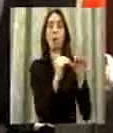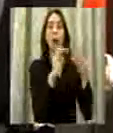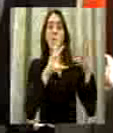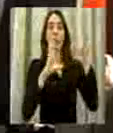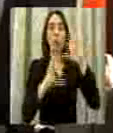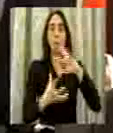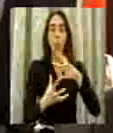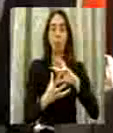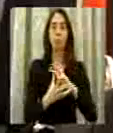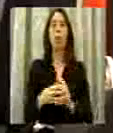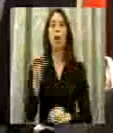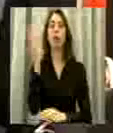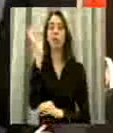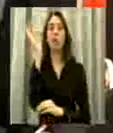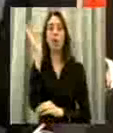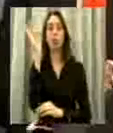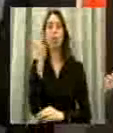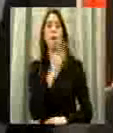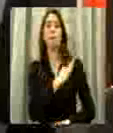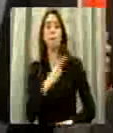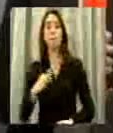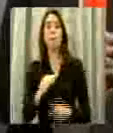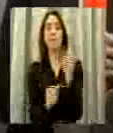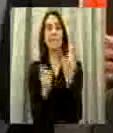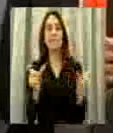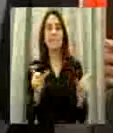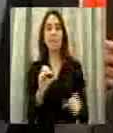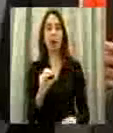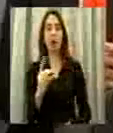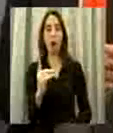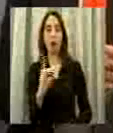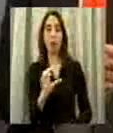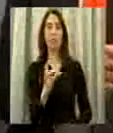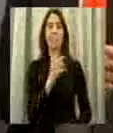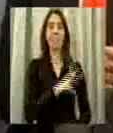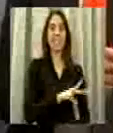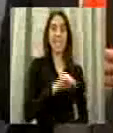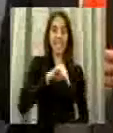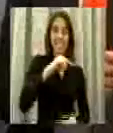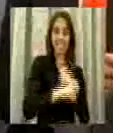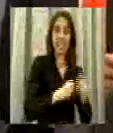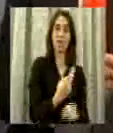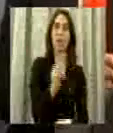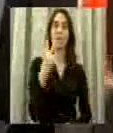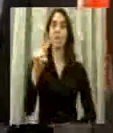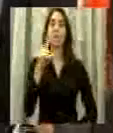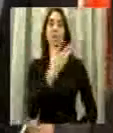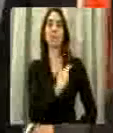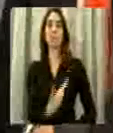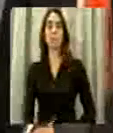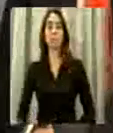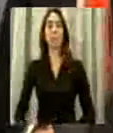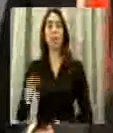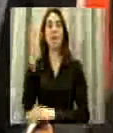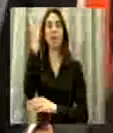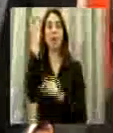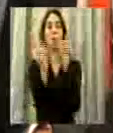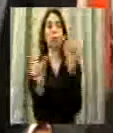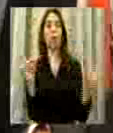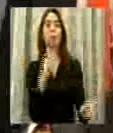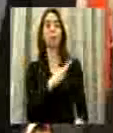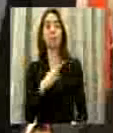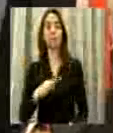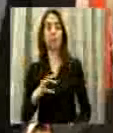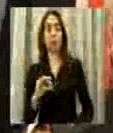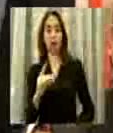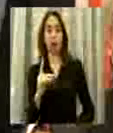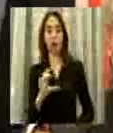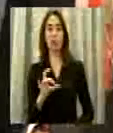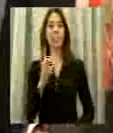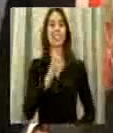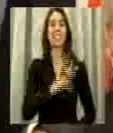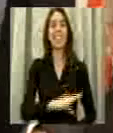reunión ministerial de la OCDE en París, que este año a Chile le tocó ser vicepresidente de la reunión ministerial de la OCDE, el